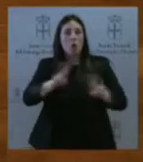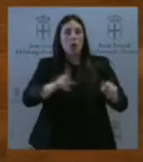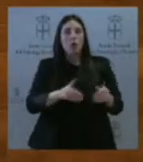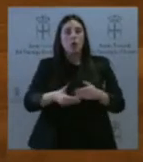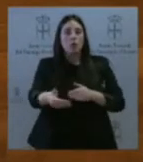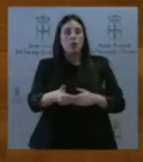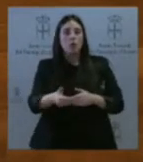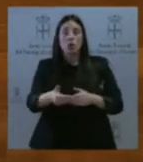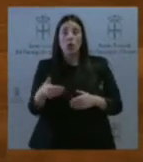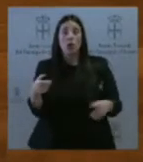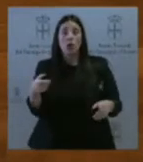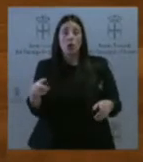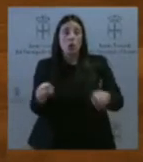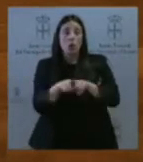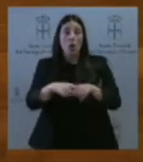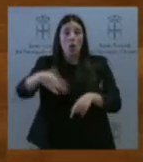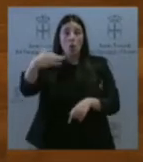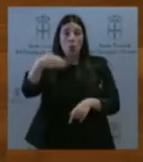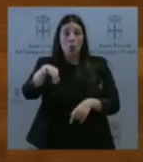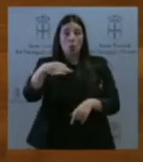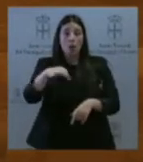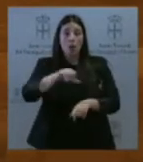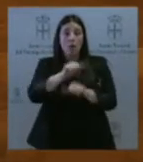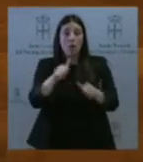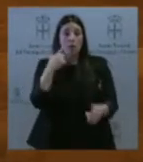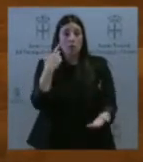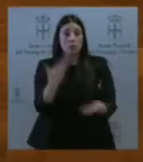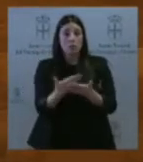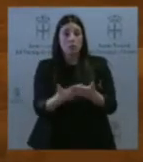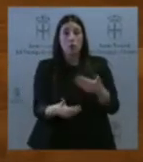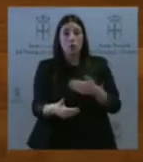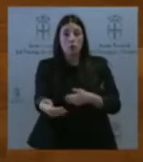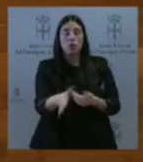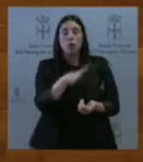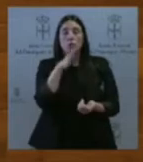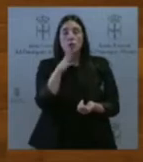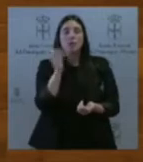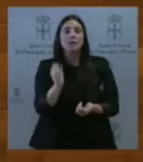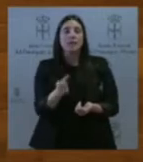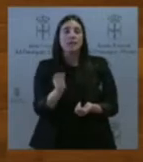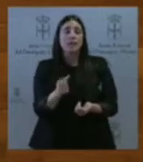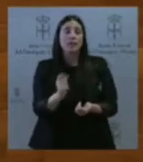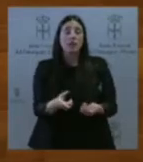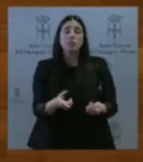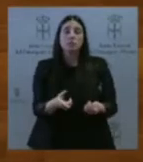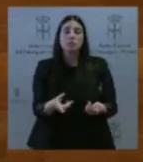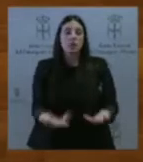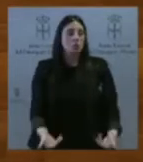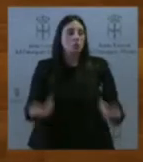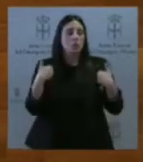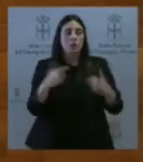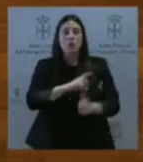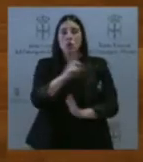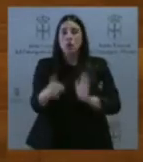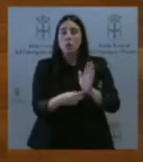su porvenir. De todo ello, puedo asegurar que se trata habitualmente y con absoluta responsabilidad na Consellería de Cultura, na